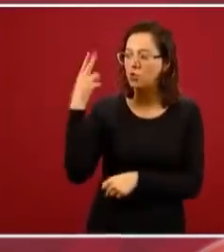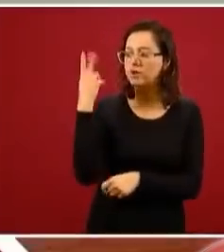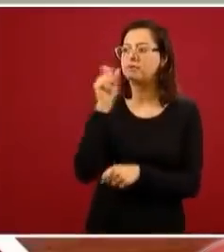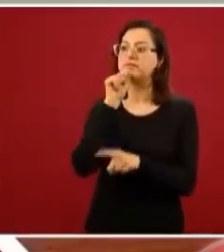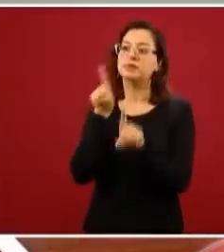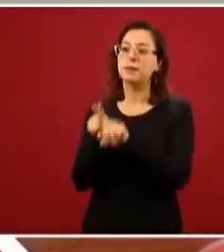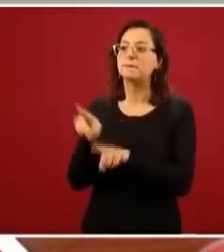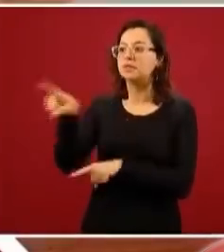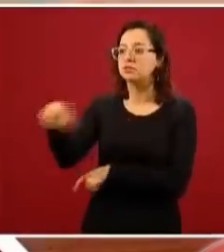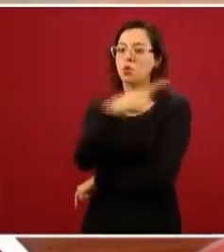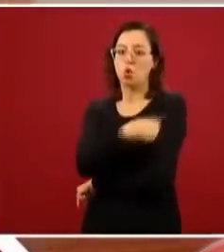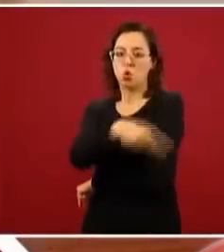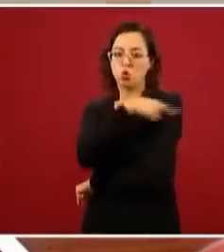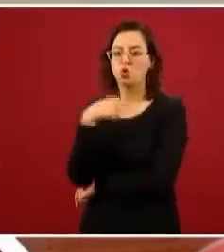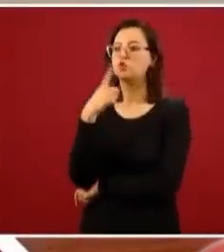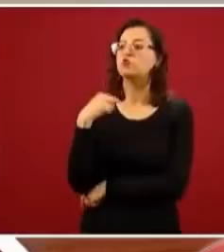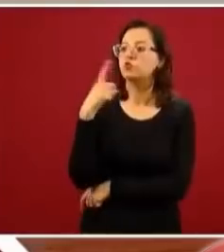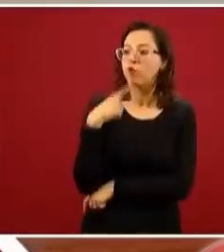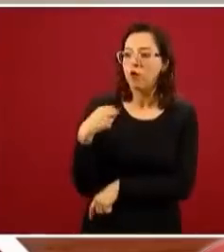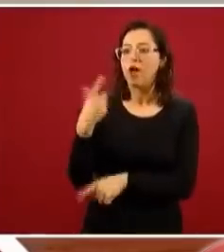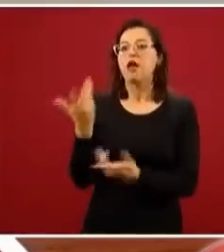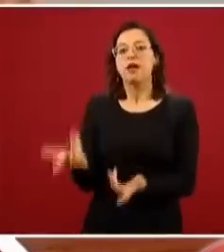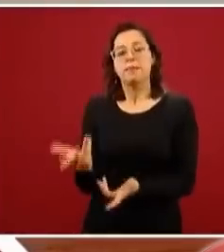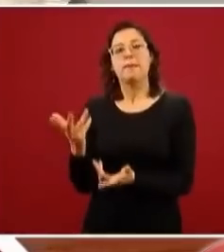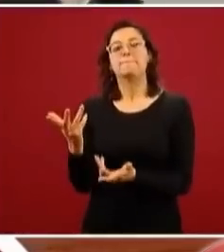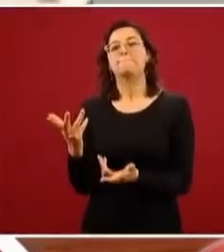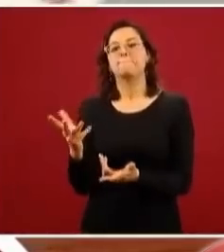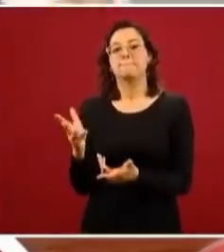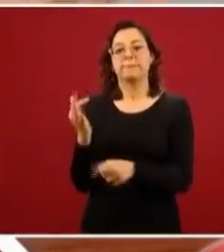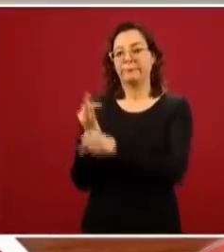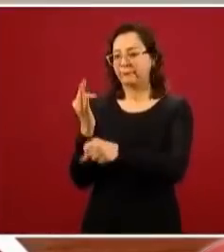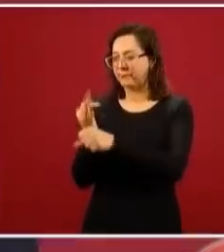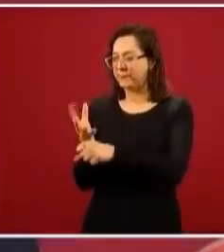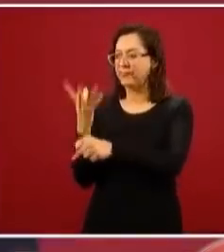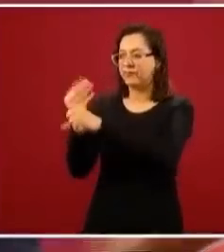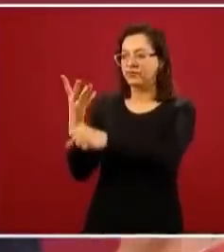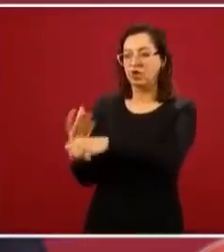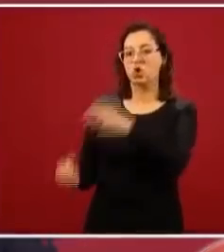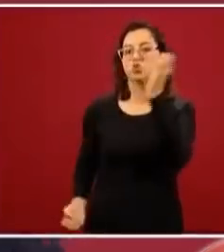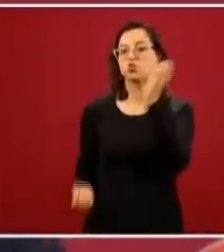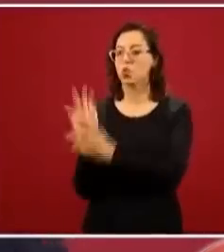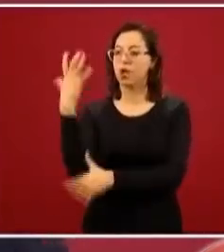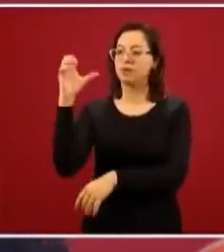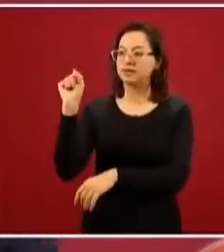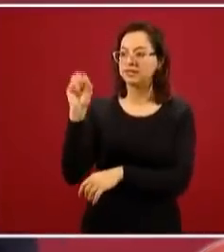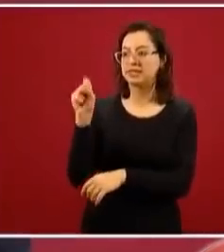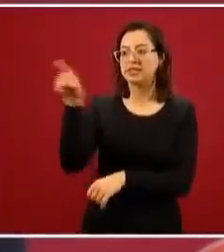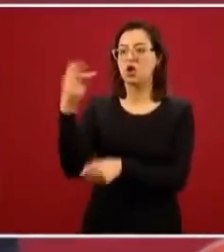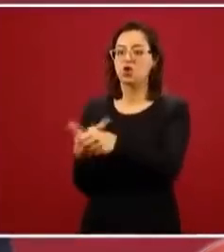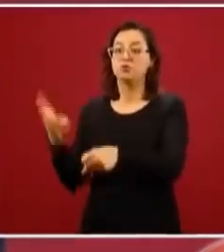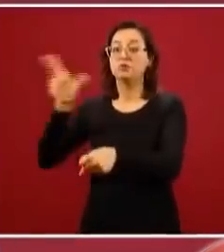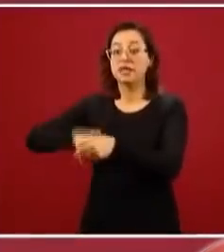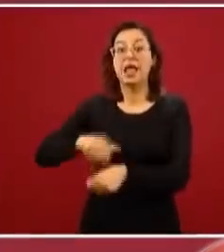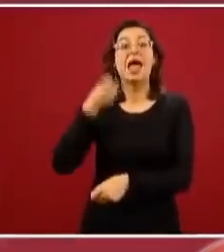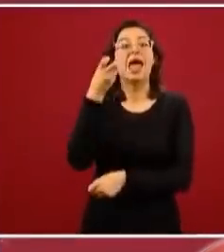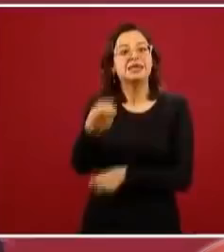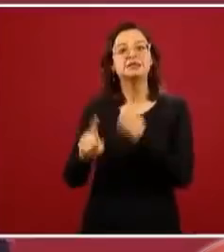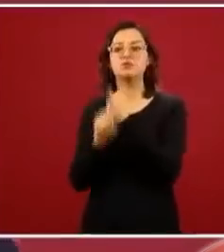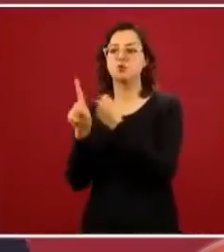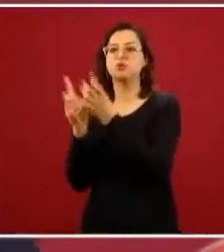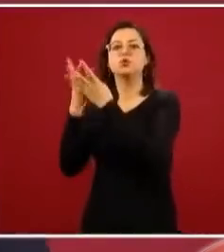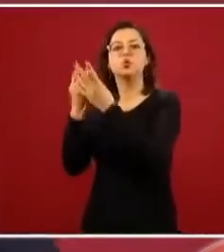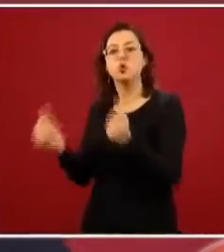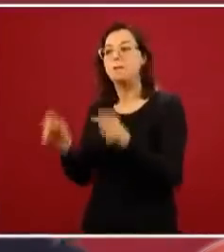con la Cruz Roja, y ahorita acabamos de habilitar 60 camas nuevas en el Hospital de la Margarita. Así es como debemos de solucionar los